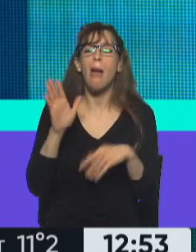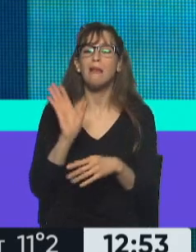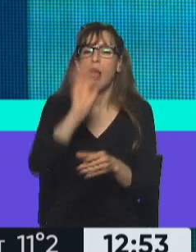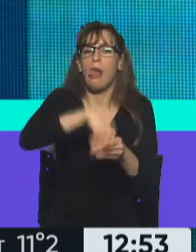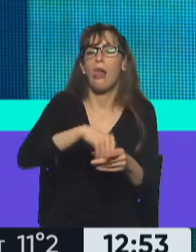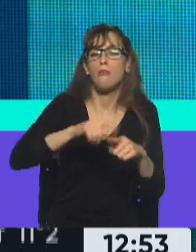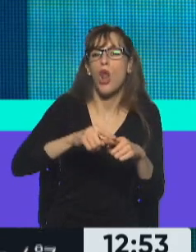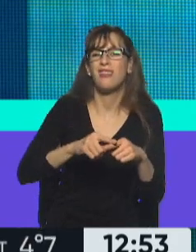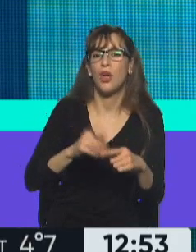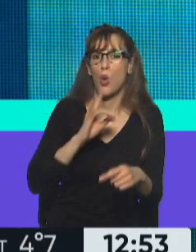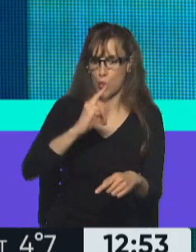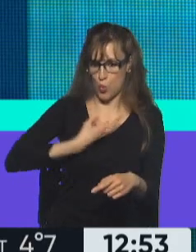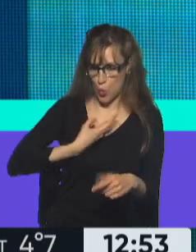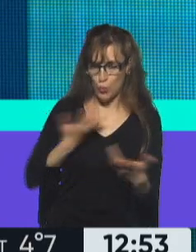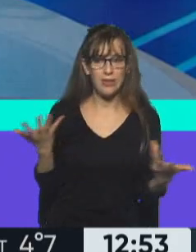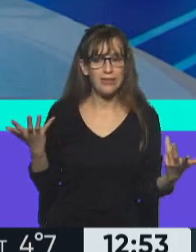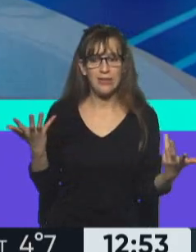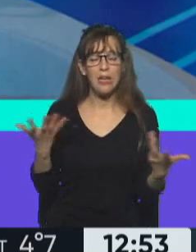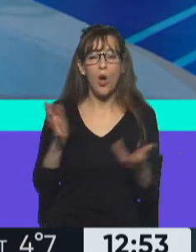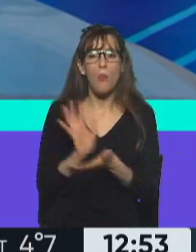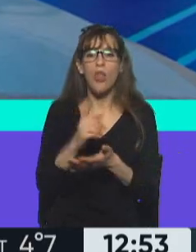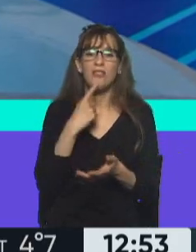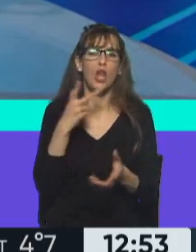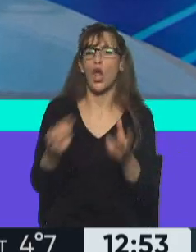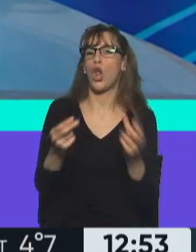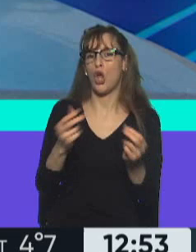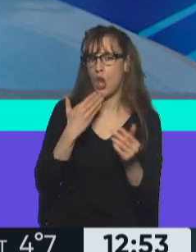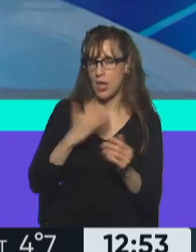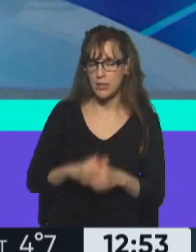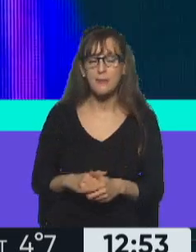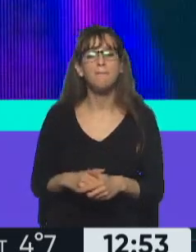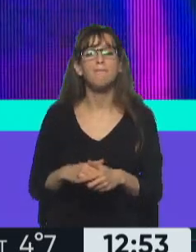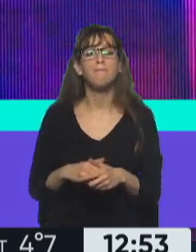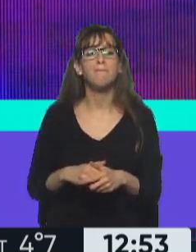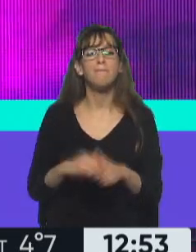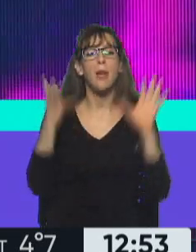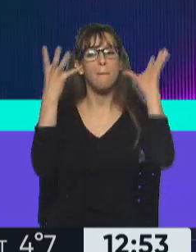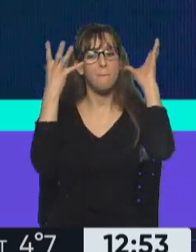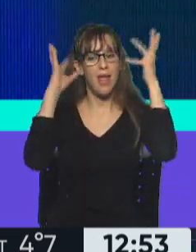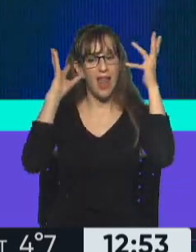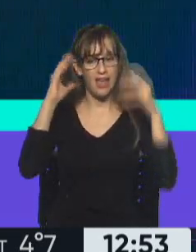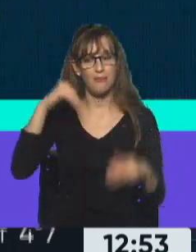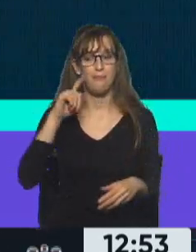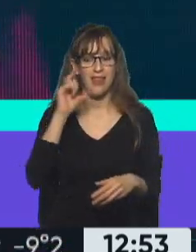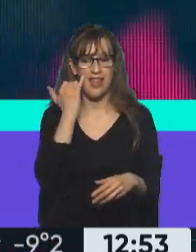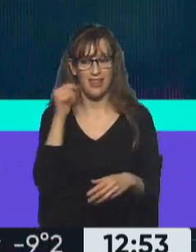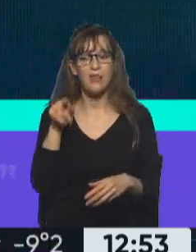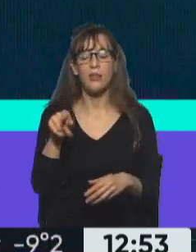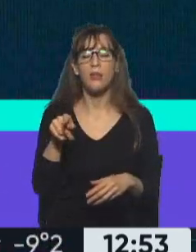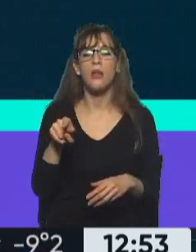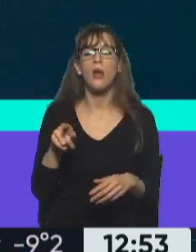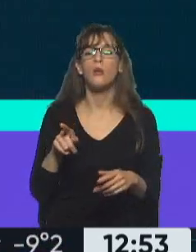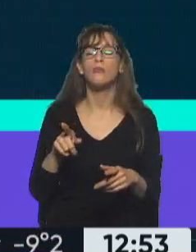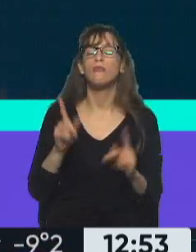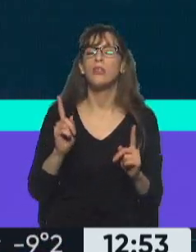lo pagamos nosotros también en términos de un rechazo en la buena elección que hizo javier mi ley en la ciudad de buenos aires es consecuencia de esto a